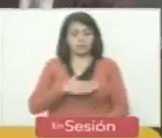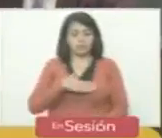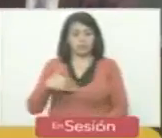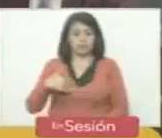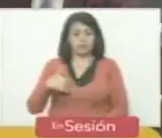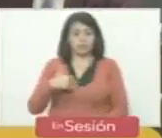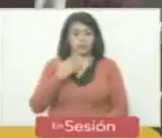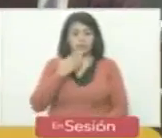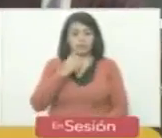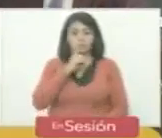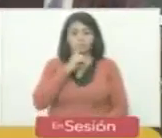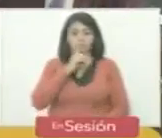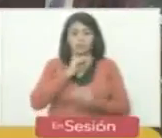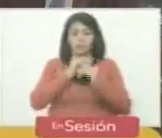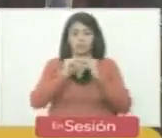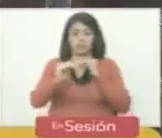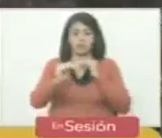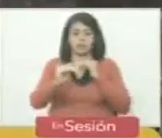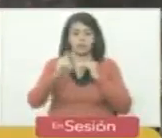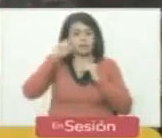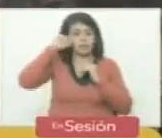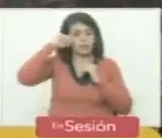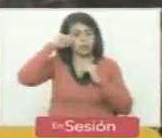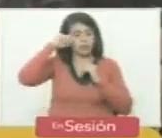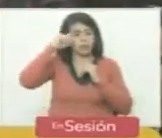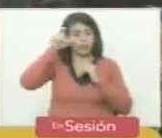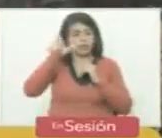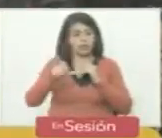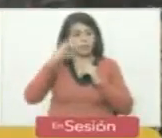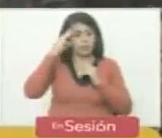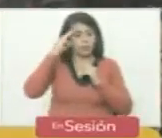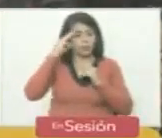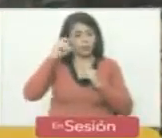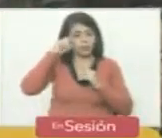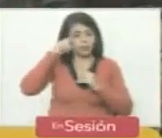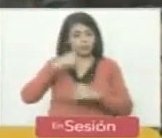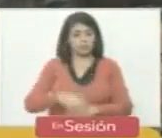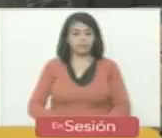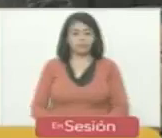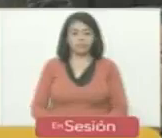pedir un minuto de silencio en su memoria y en su recuerdo.